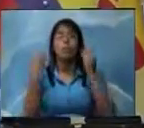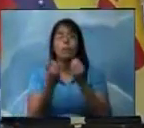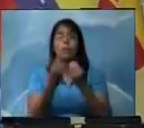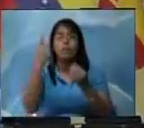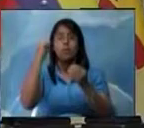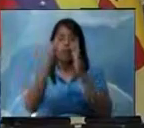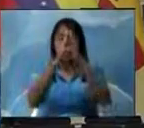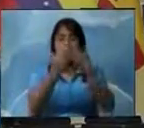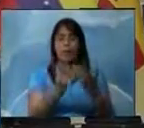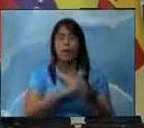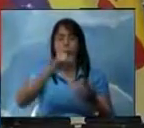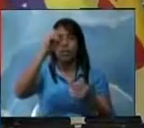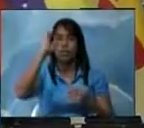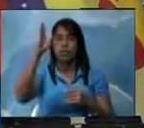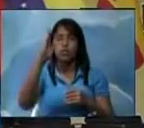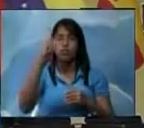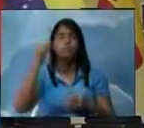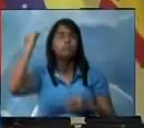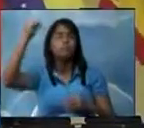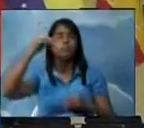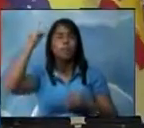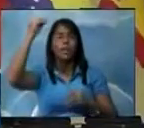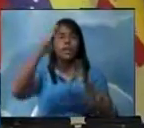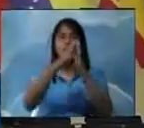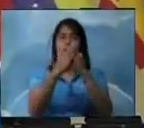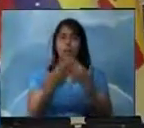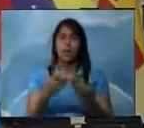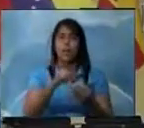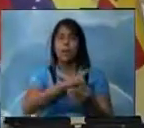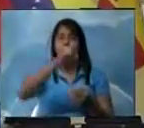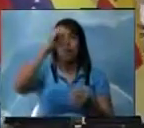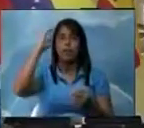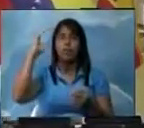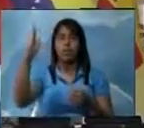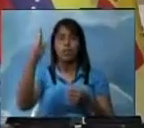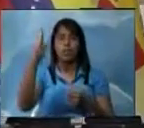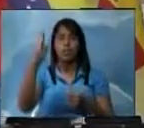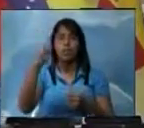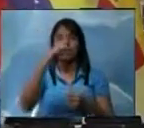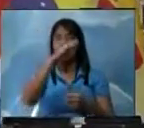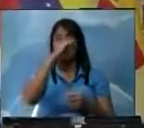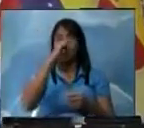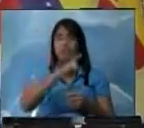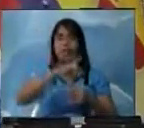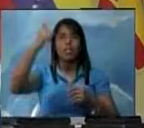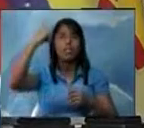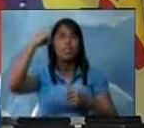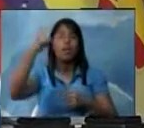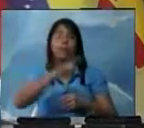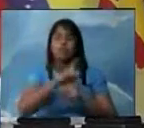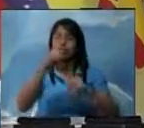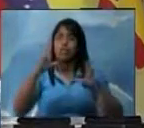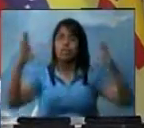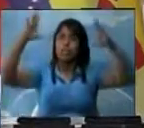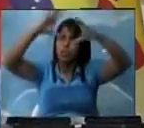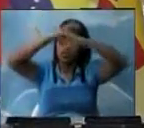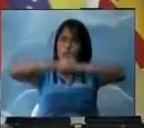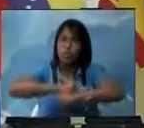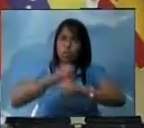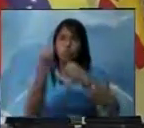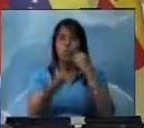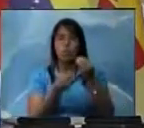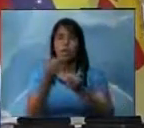la palabra de Dios, meditando en la palabra de Dios de día y de noche, como lo